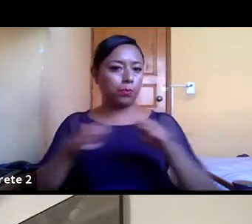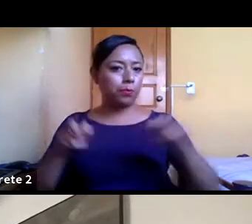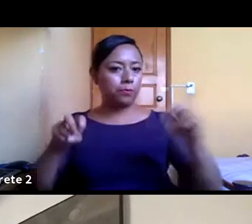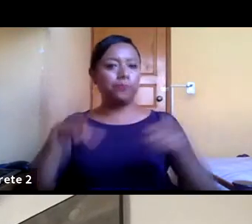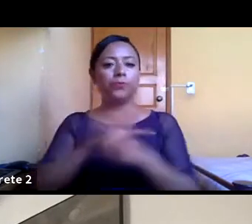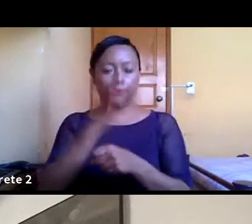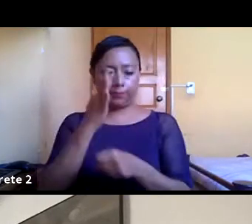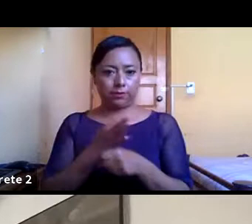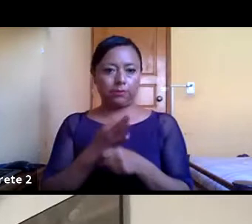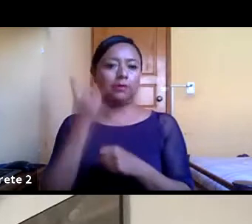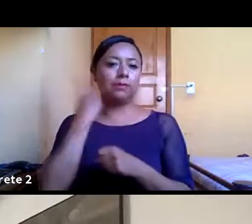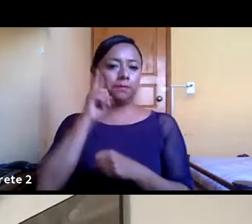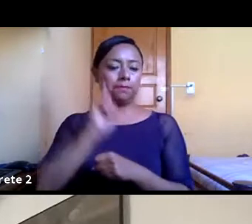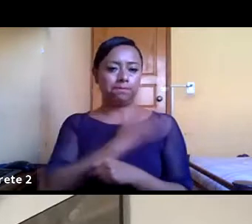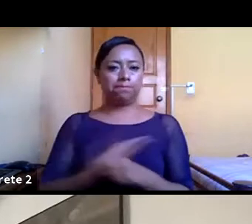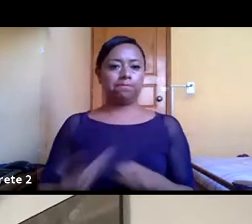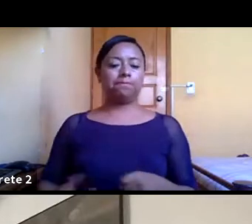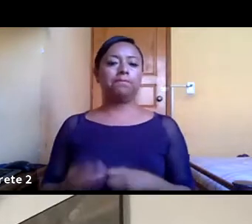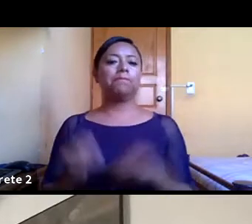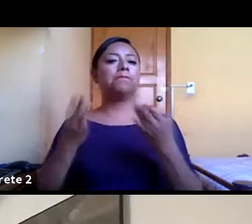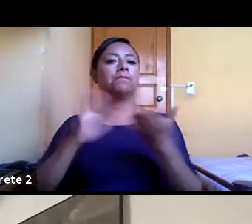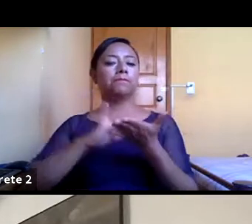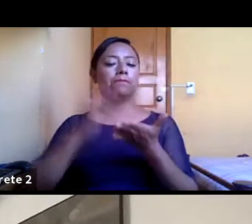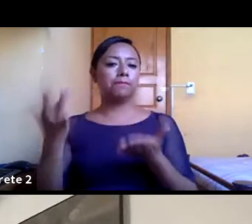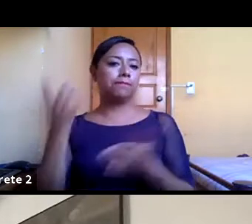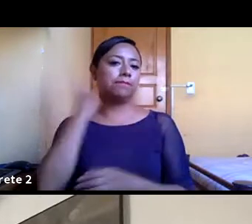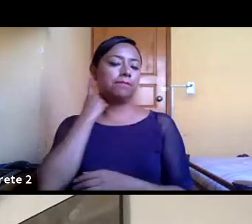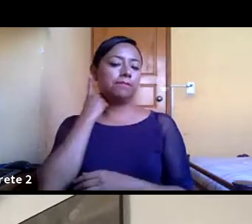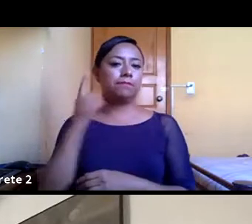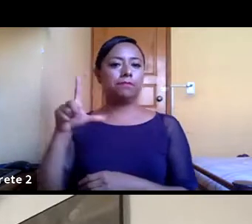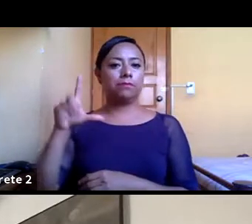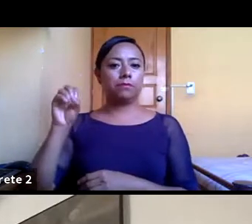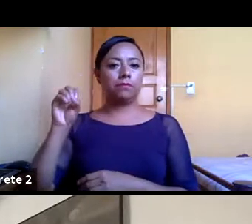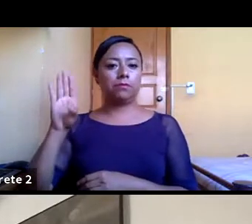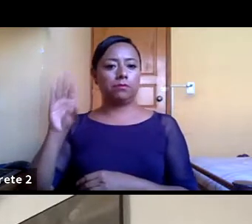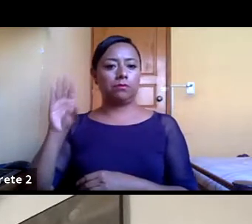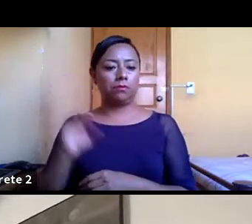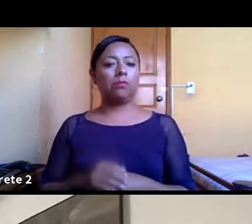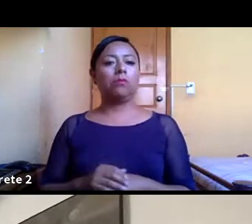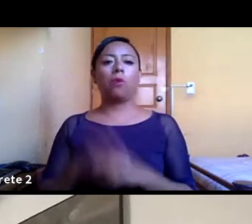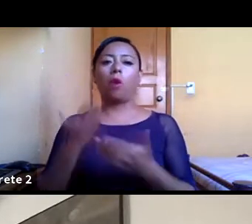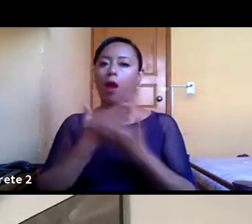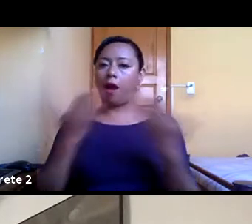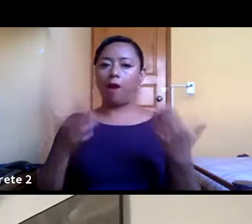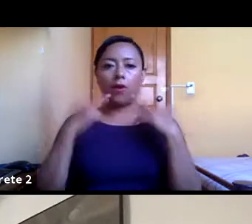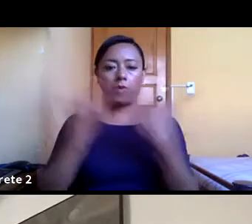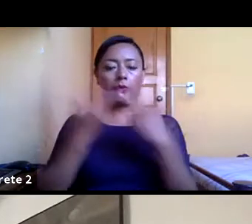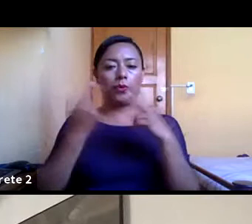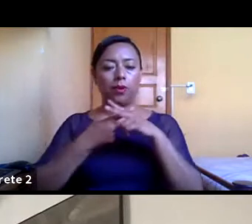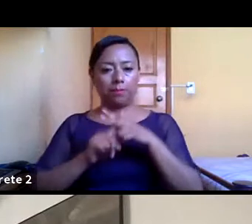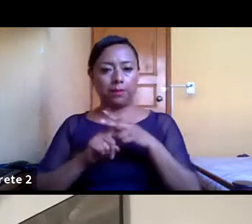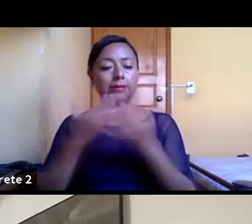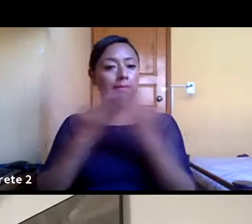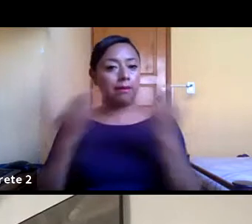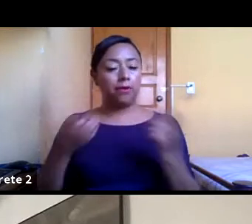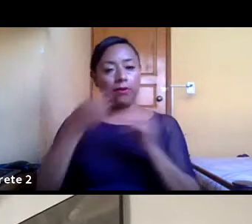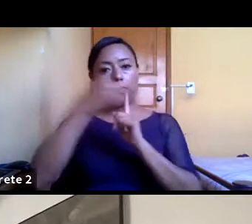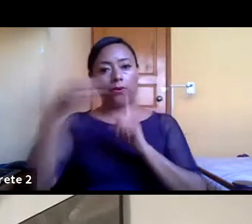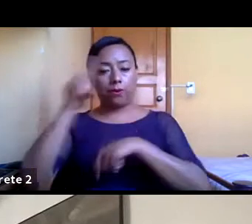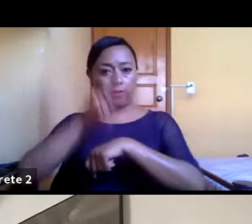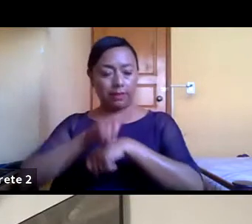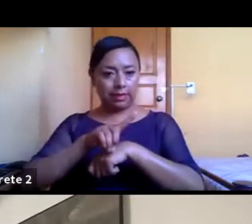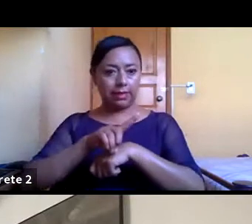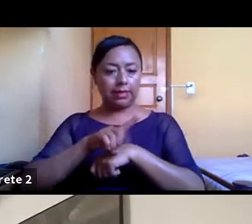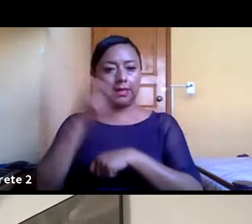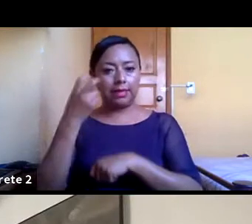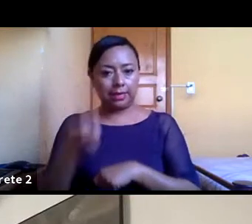presidenta. Muchas gracias, diputado Lobo. Se abre la sesión toda vez que el orden del día de esta sesión ordinaria cuenta